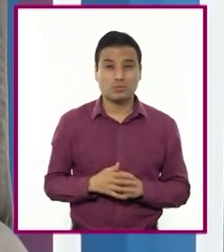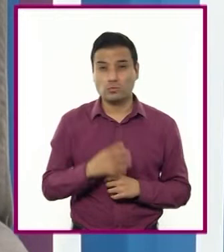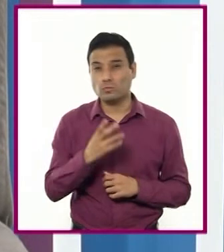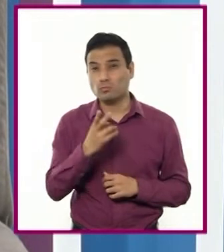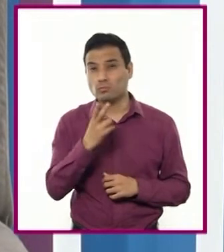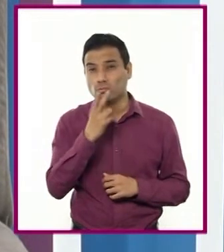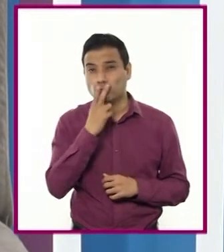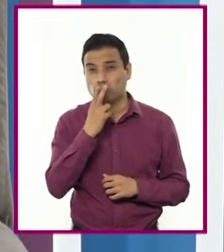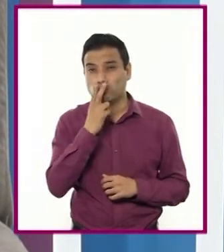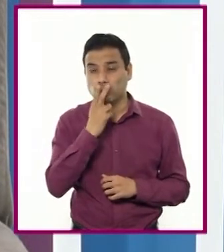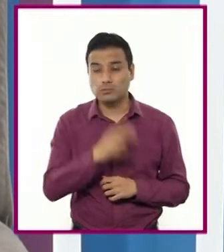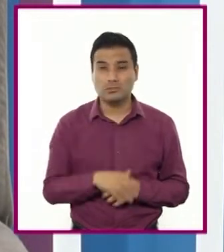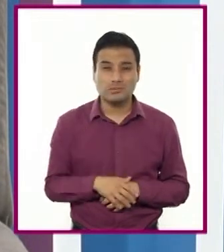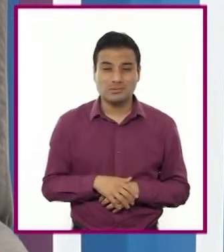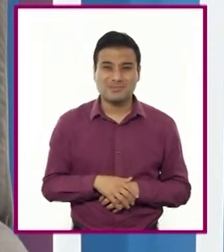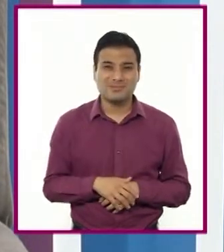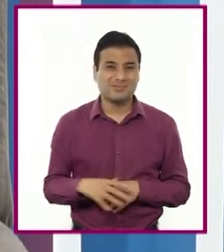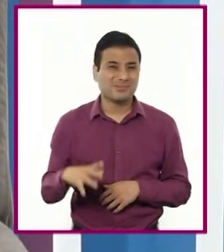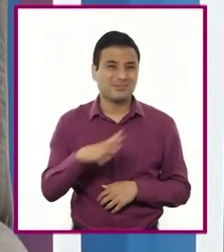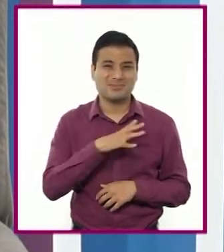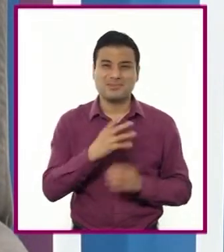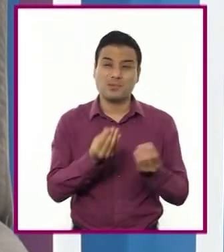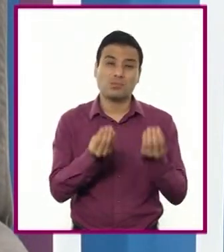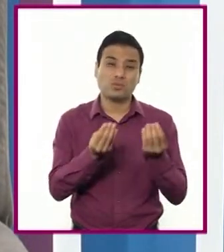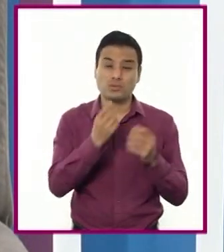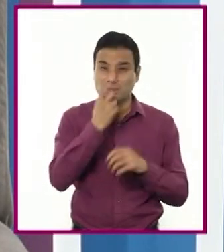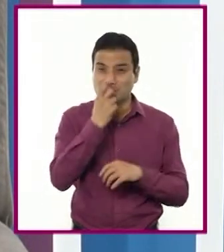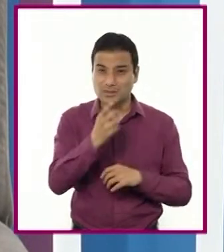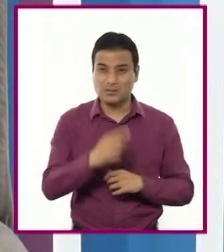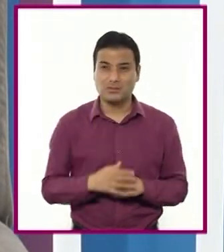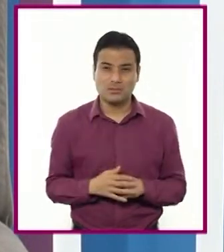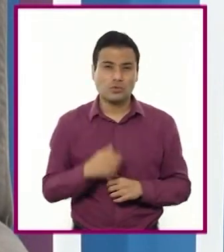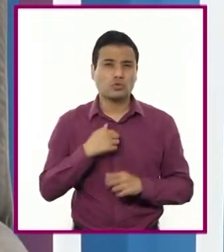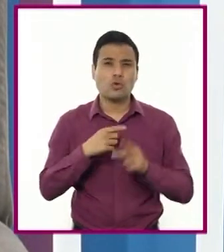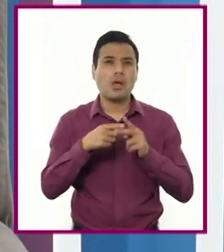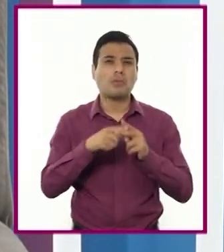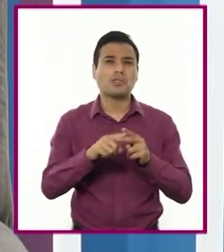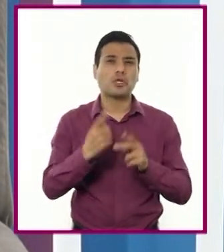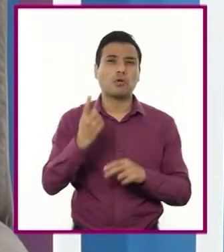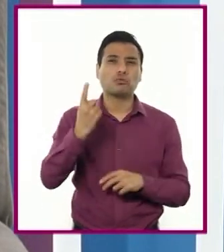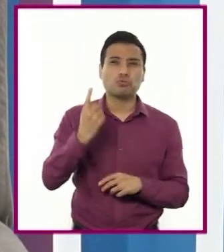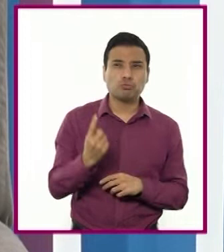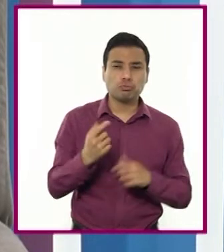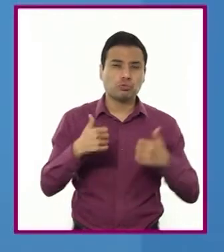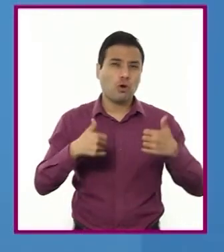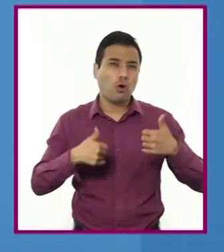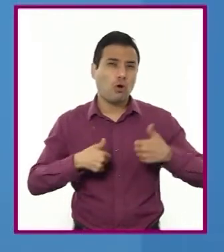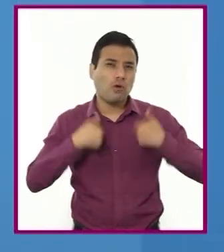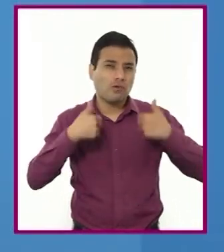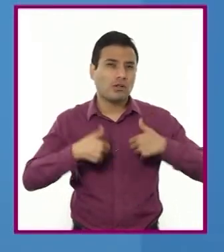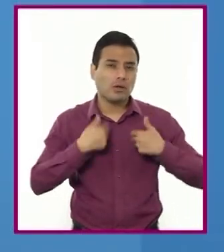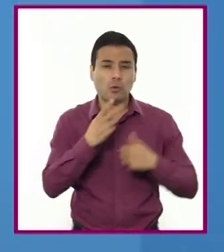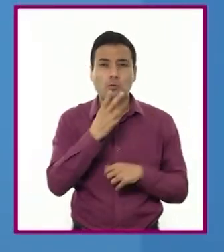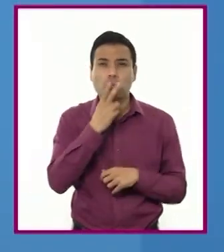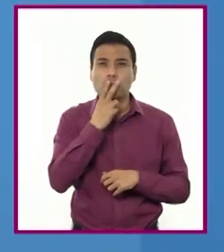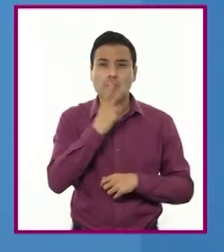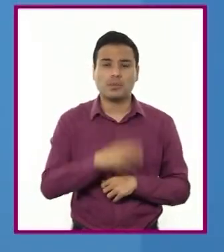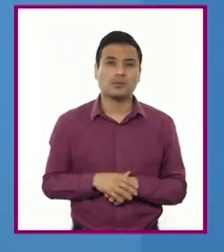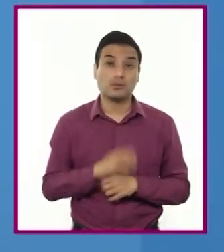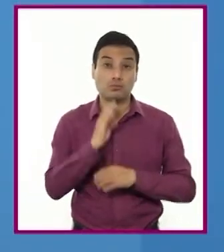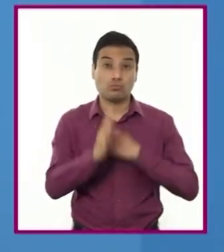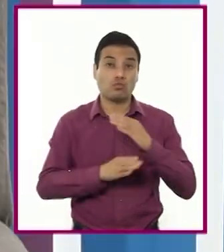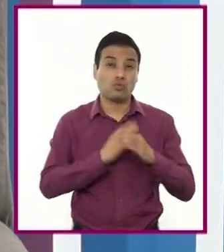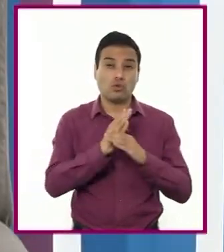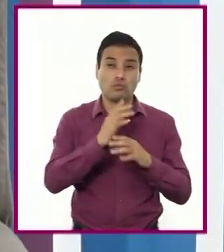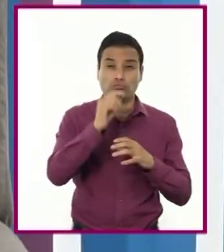tabaco, sorprende la cantidad de ellos que afirma que comenzó a fumar durante la adolescencia. A escala mundial,